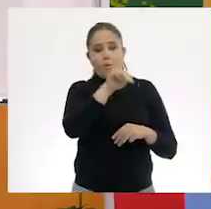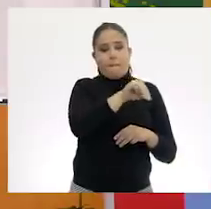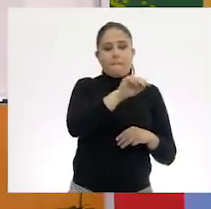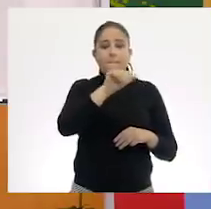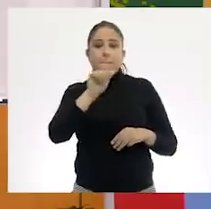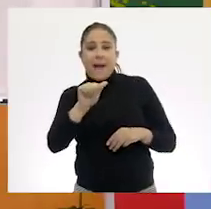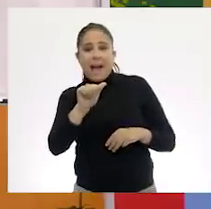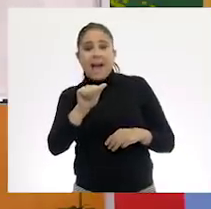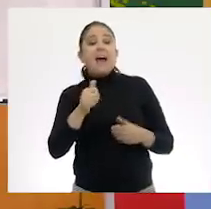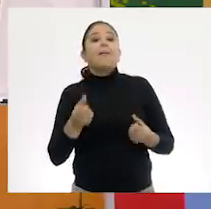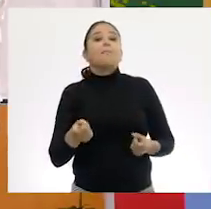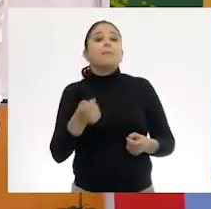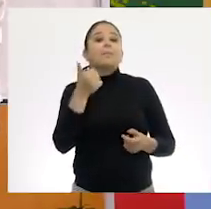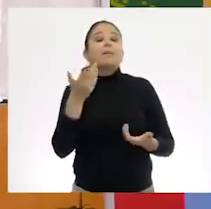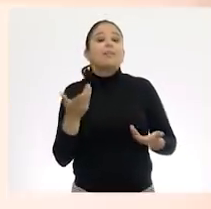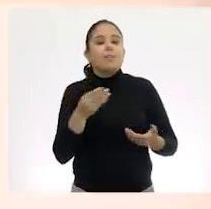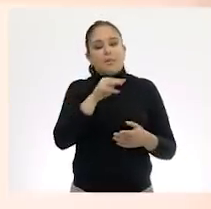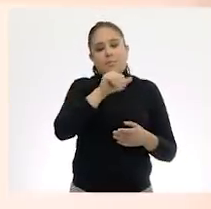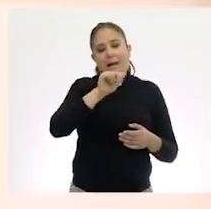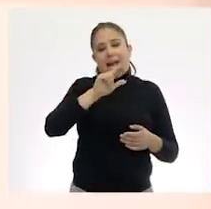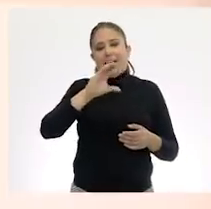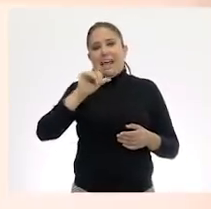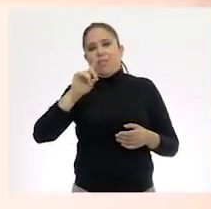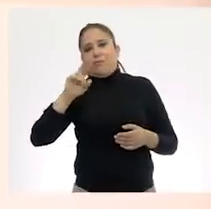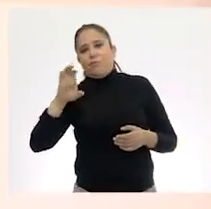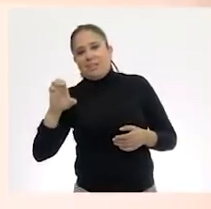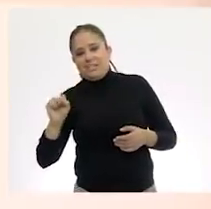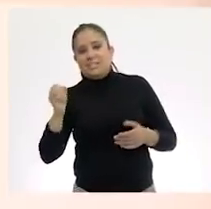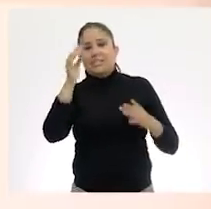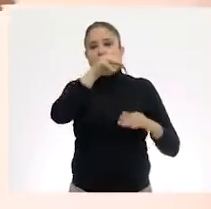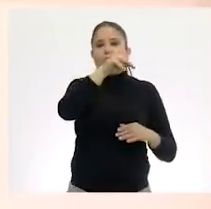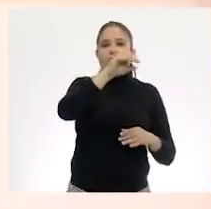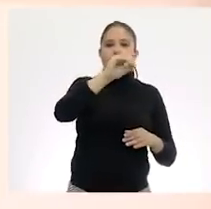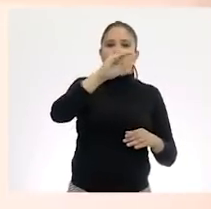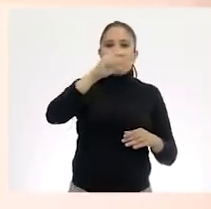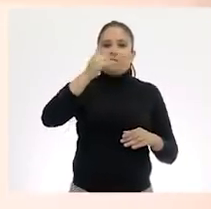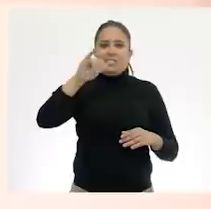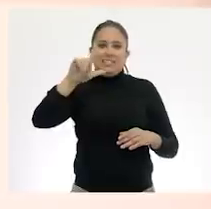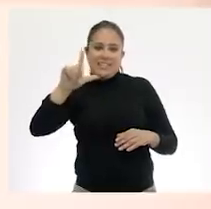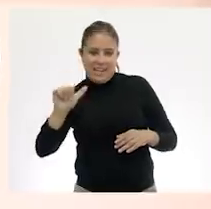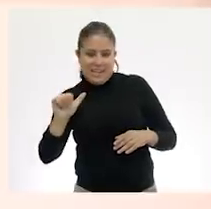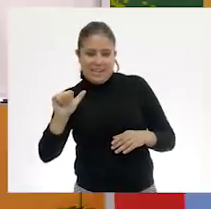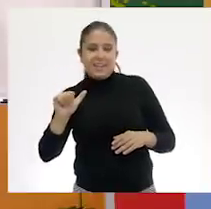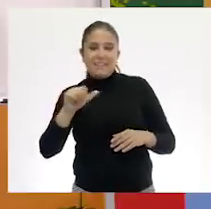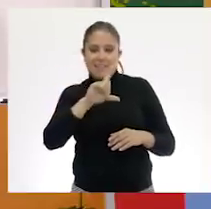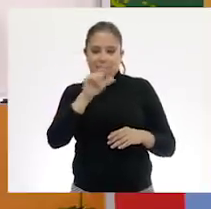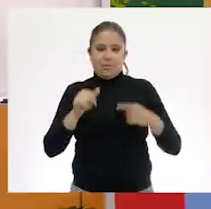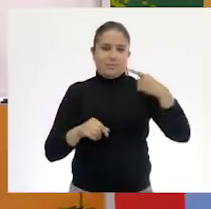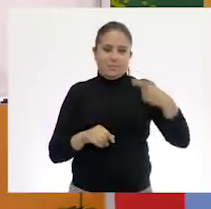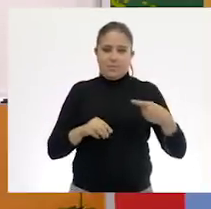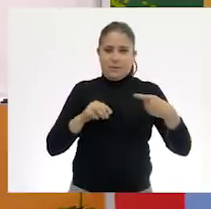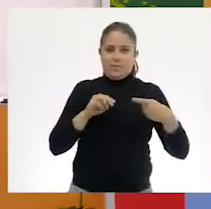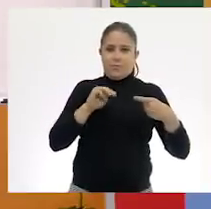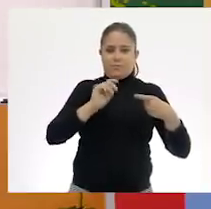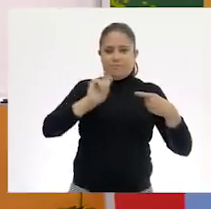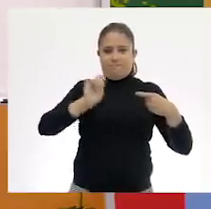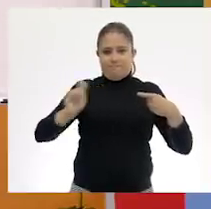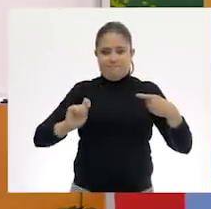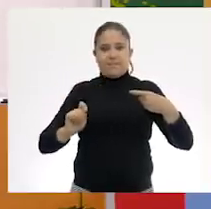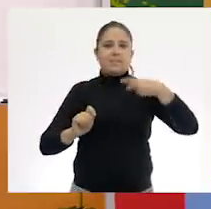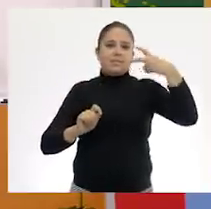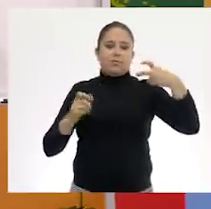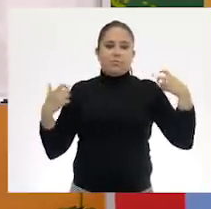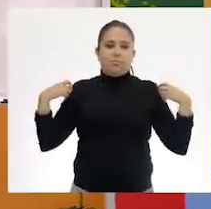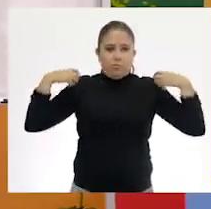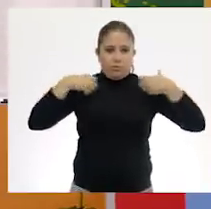con la A y con la O. Primero va la A y luego la O. Entonces, primero marcadores y después mochila. Ok, N. Como ya no nos caben aquí, N.